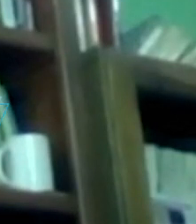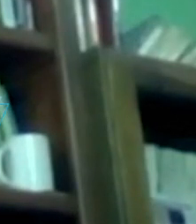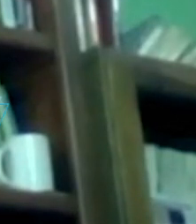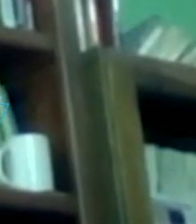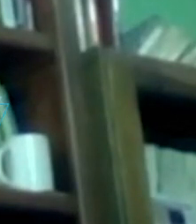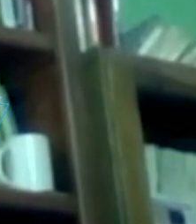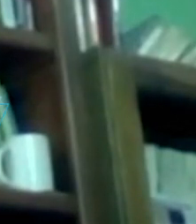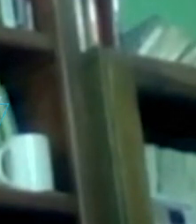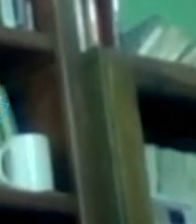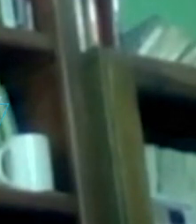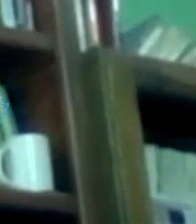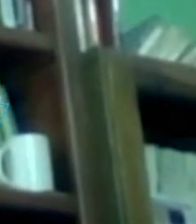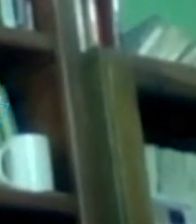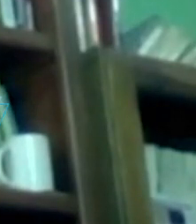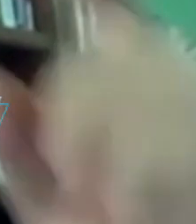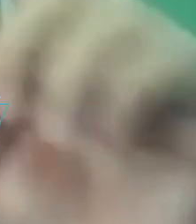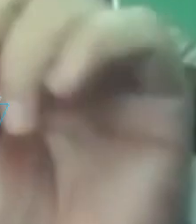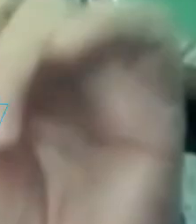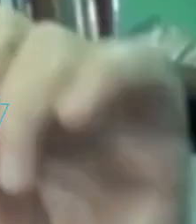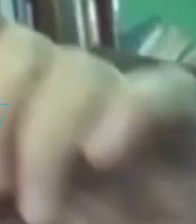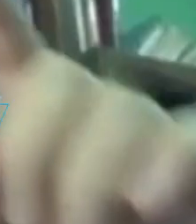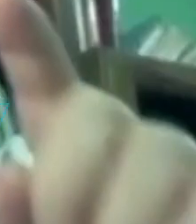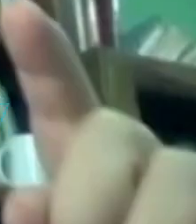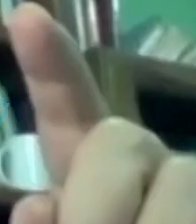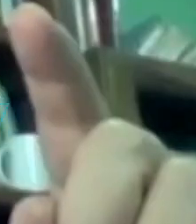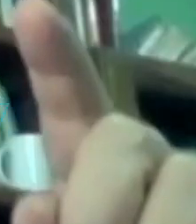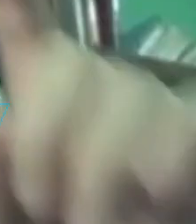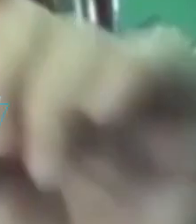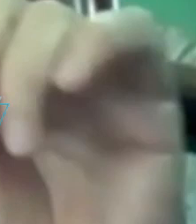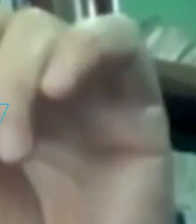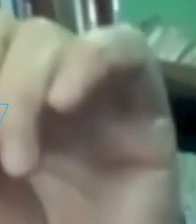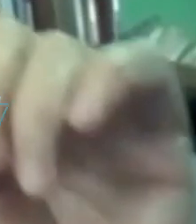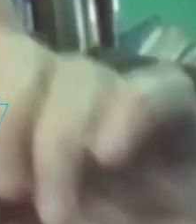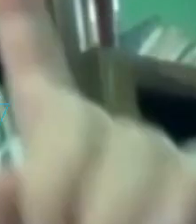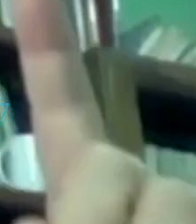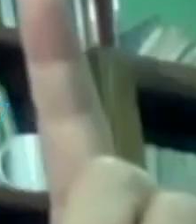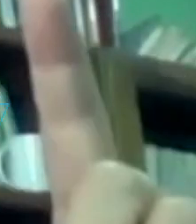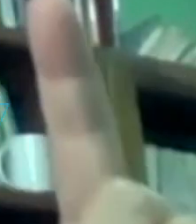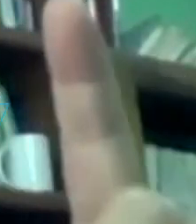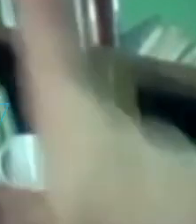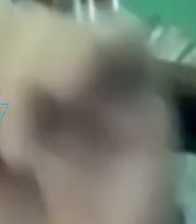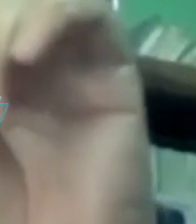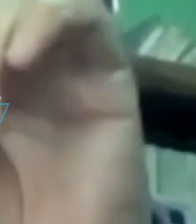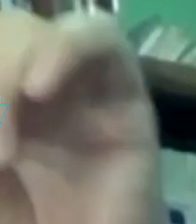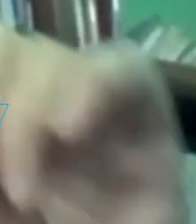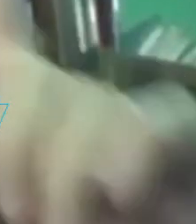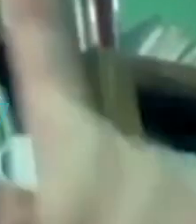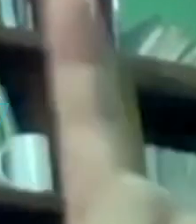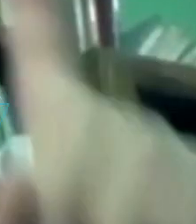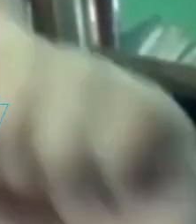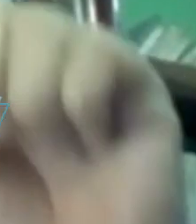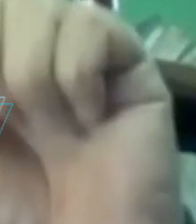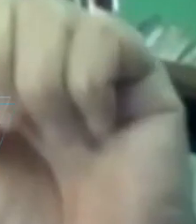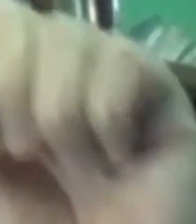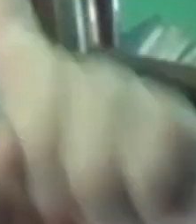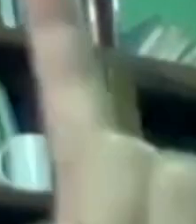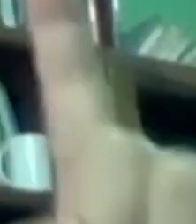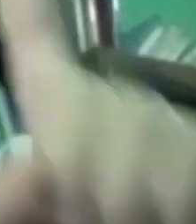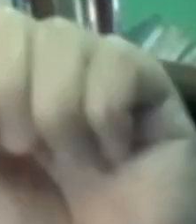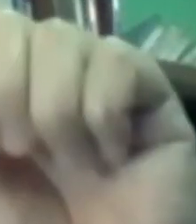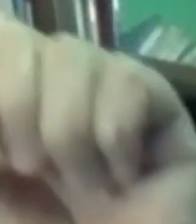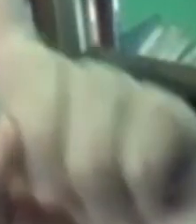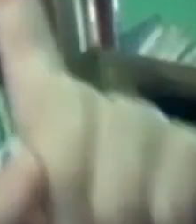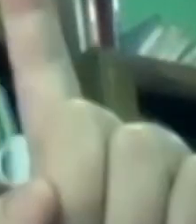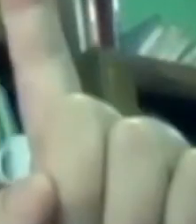mayor capacidad económica. Yo sé que hay que reestructurar la economía y hay que estabilizarla, pero no se puede dejar de pensar en